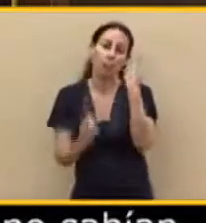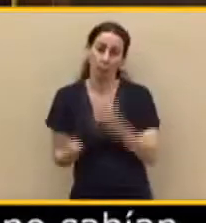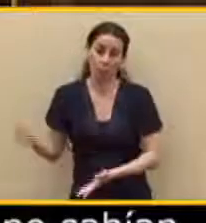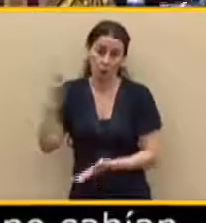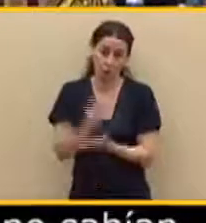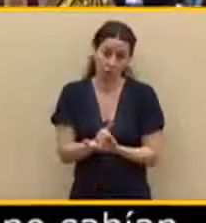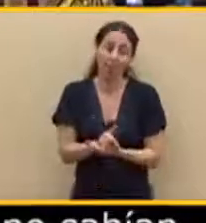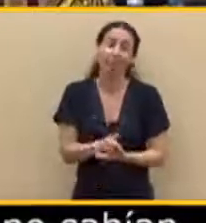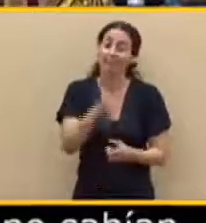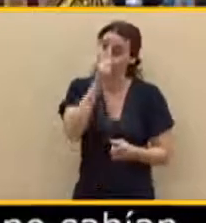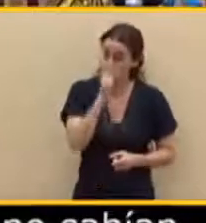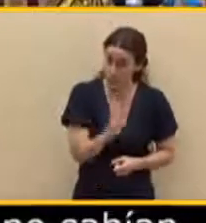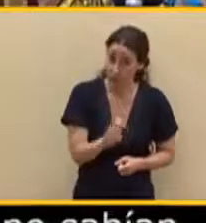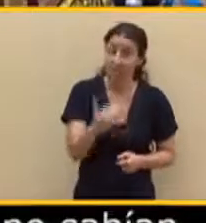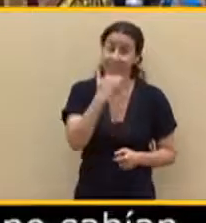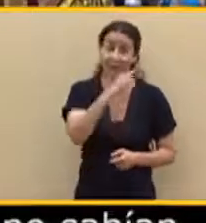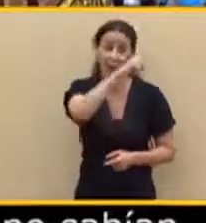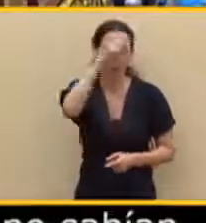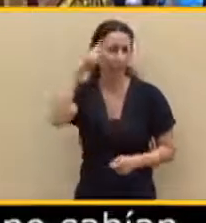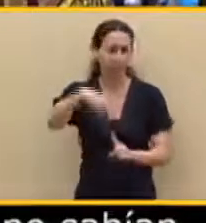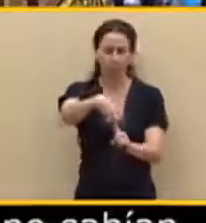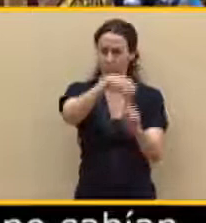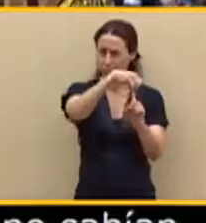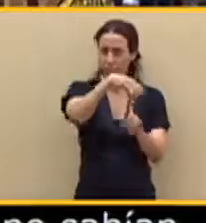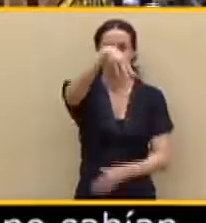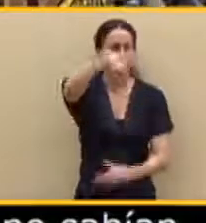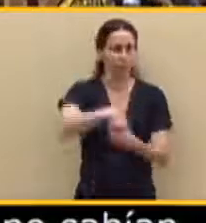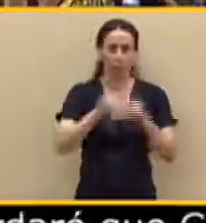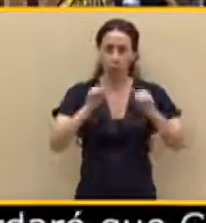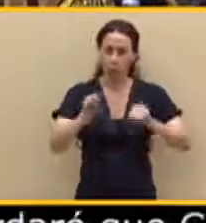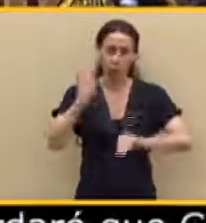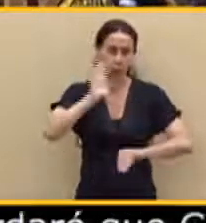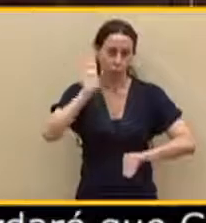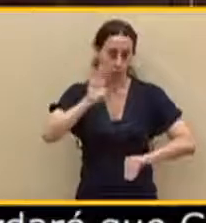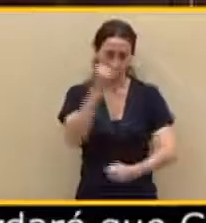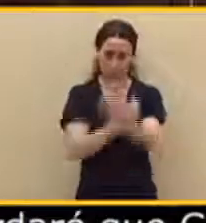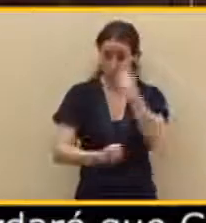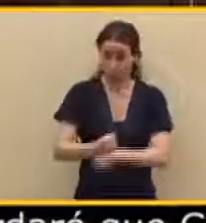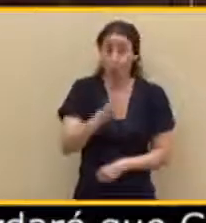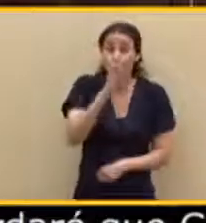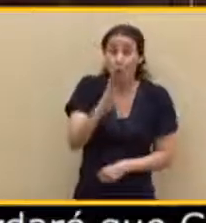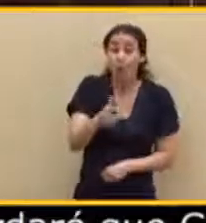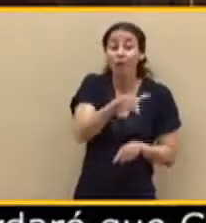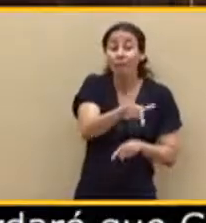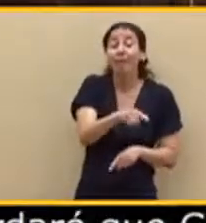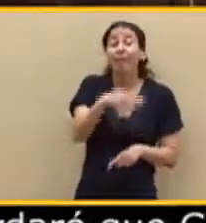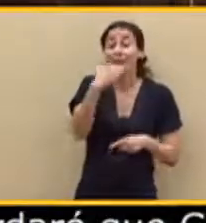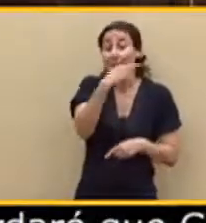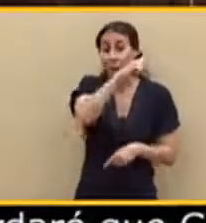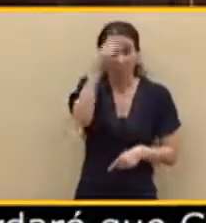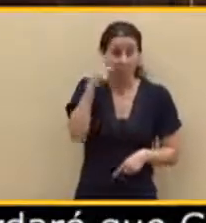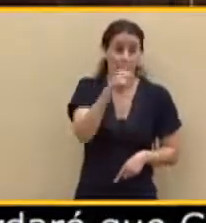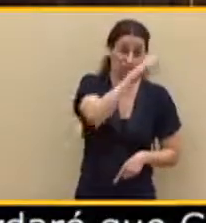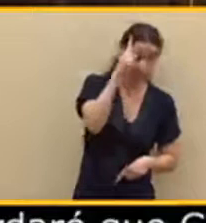Madrid era una pieza central en su trama económica, pues era a través de las cajas de Madrid y Valencia, de Caja Madrid y de Bancaja, con